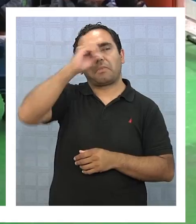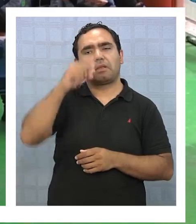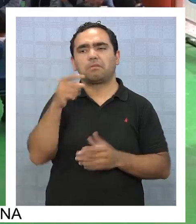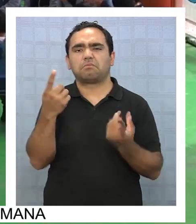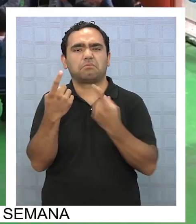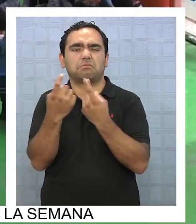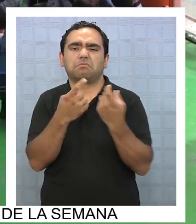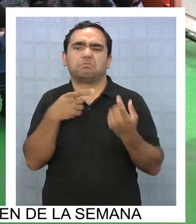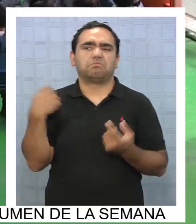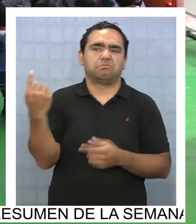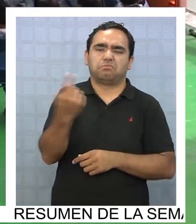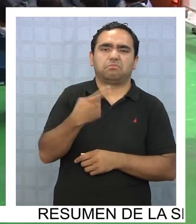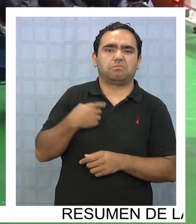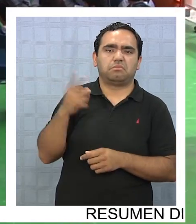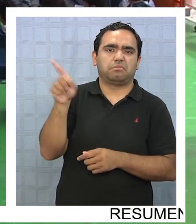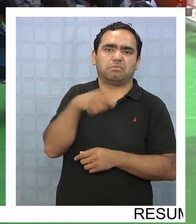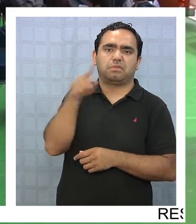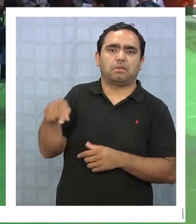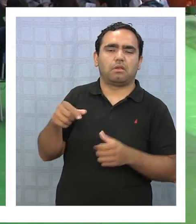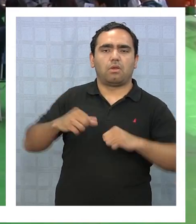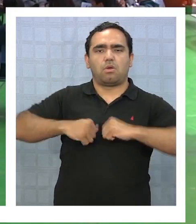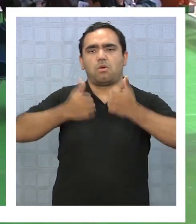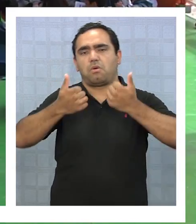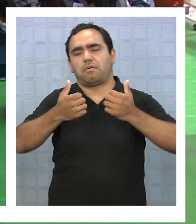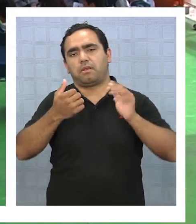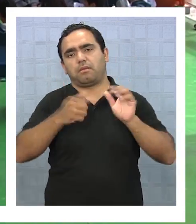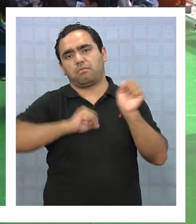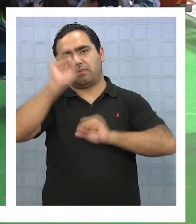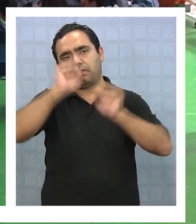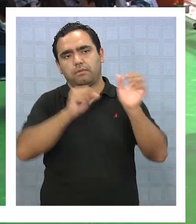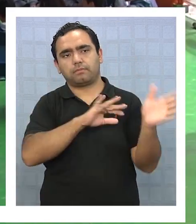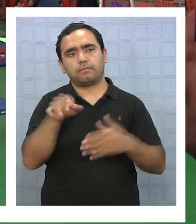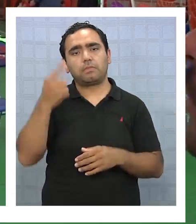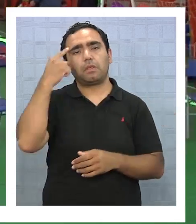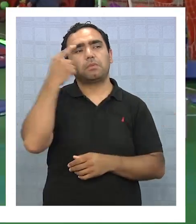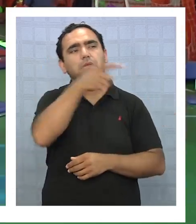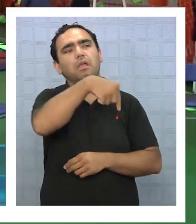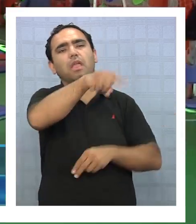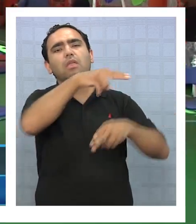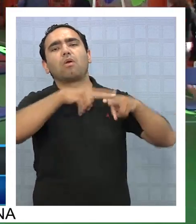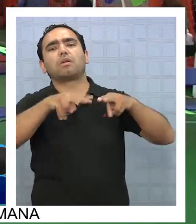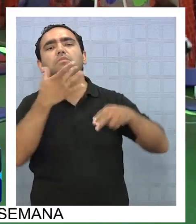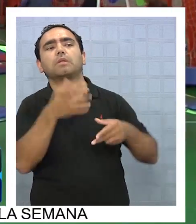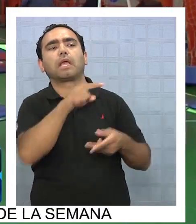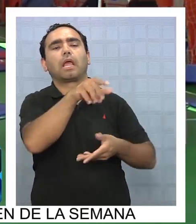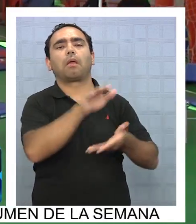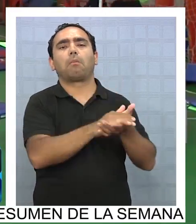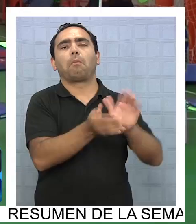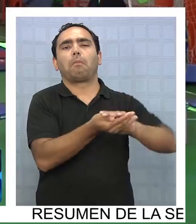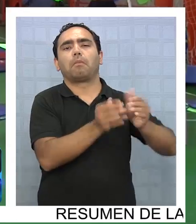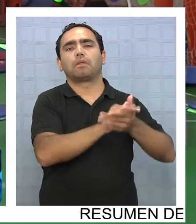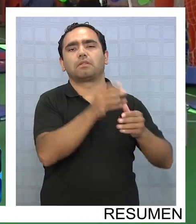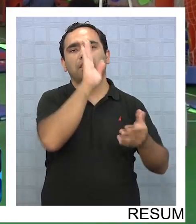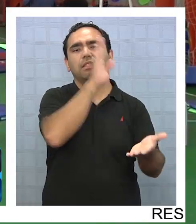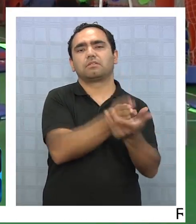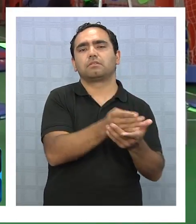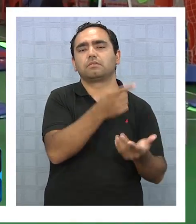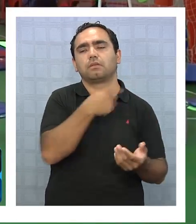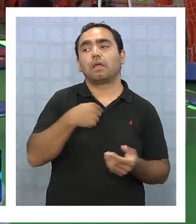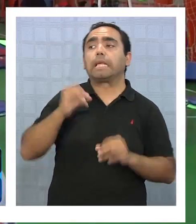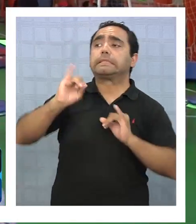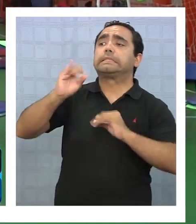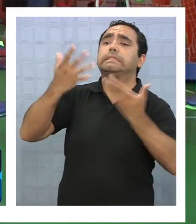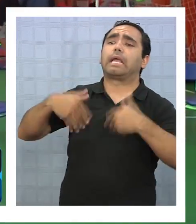la hora de generar políticas para la juventud. O sea, que más que nada lo hacen como para después tomar decisiones diciendo que le preguntaron a los jóvenes, pero